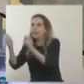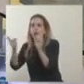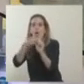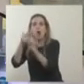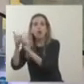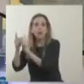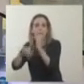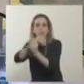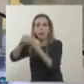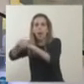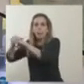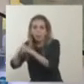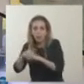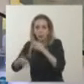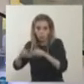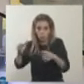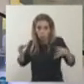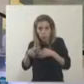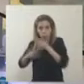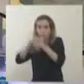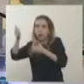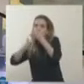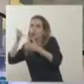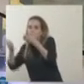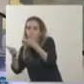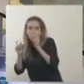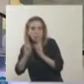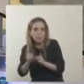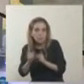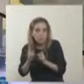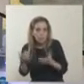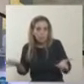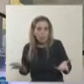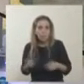telefónicas seguimos con las camas de ablación